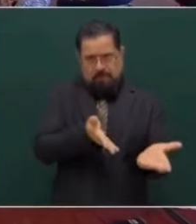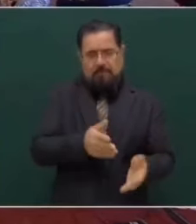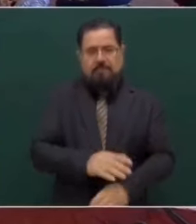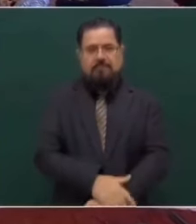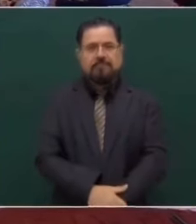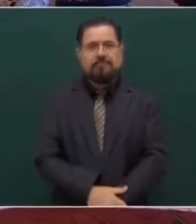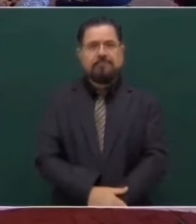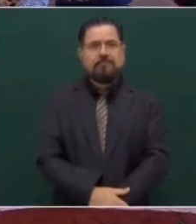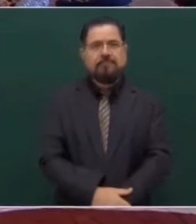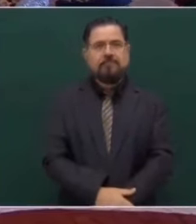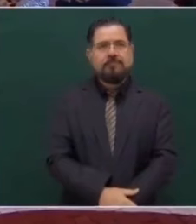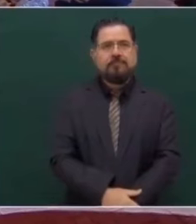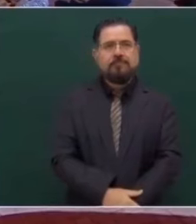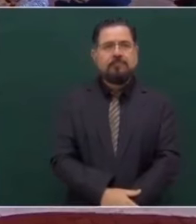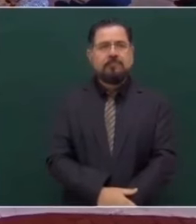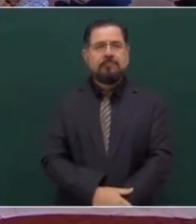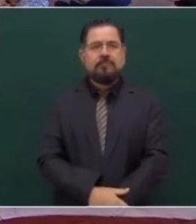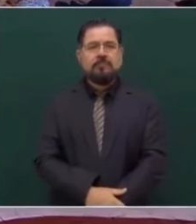¿Sí?